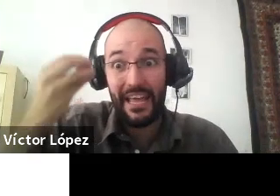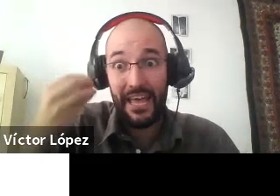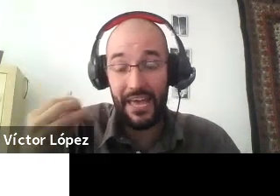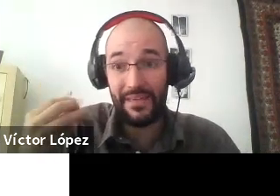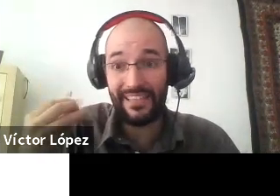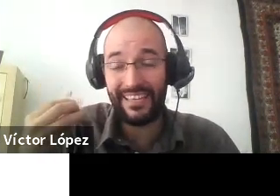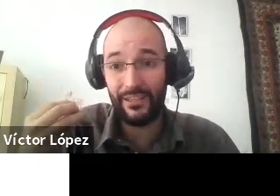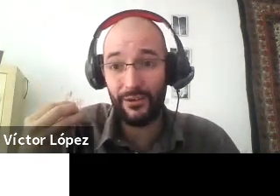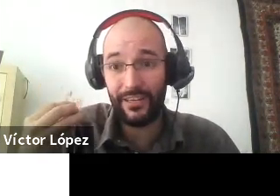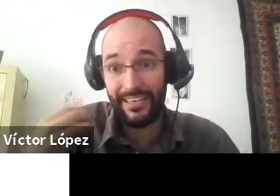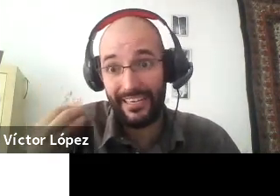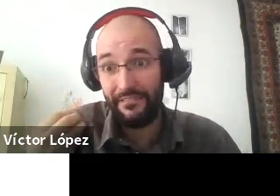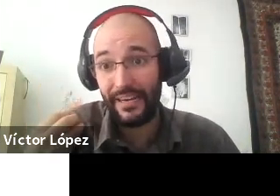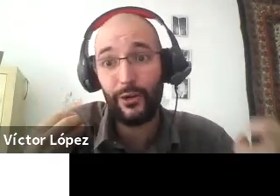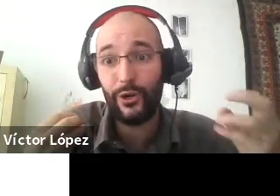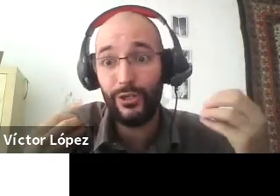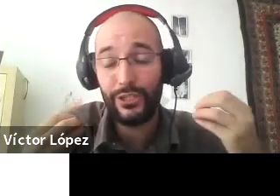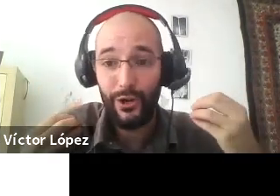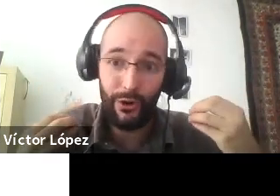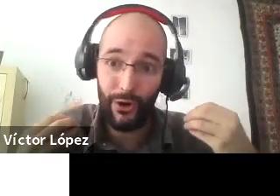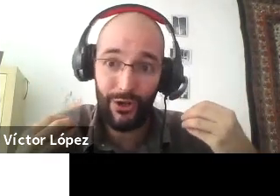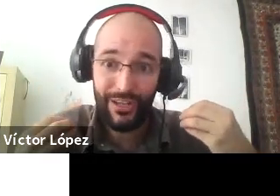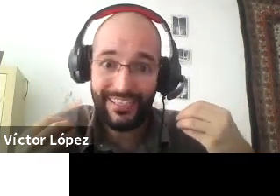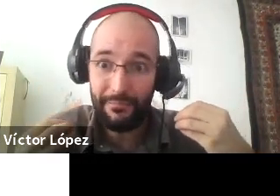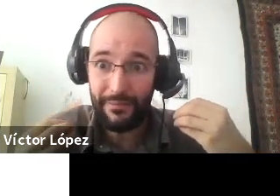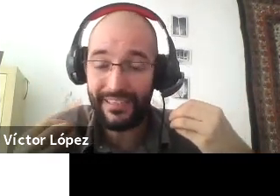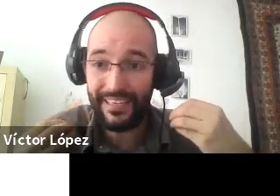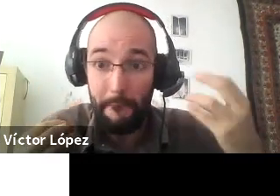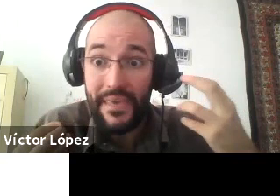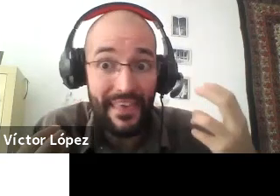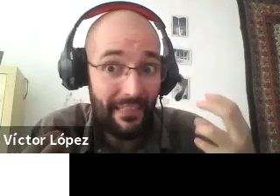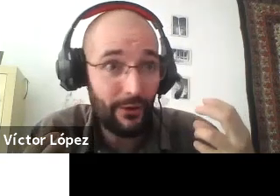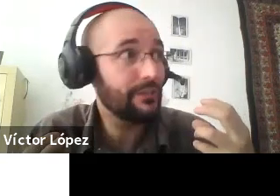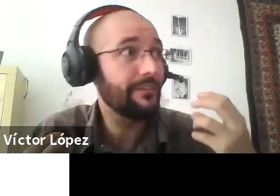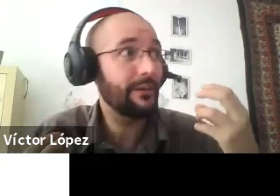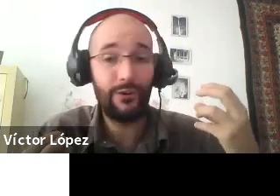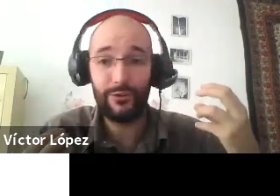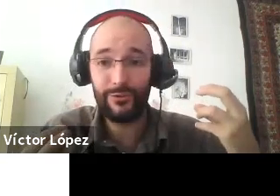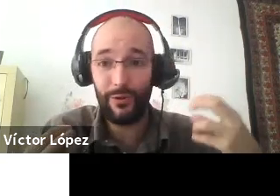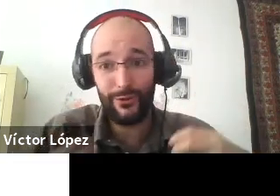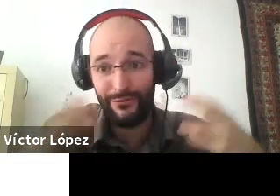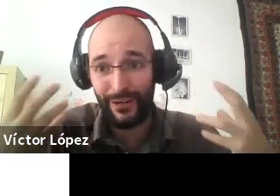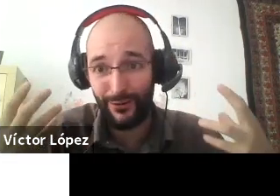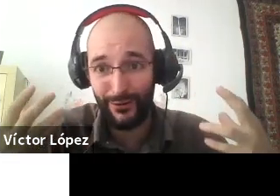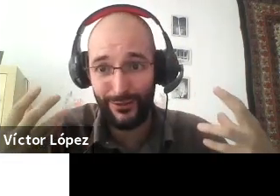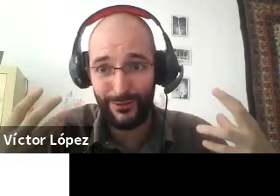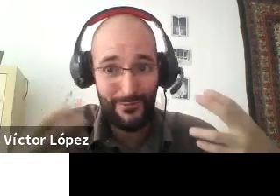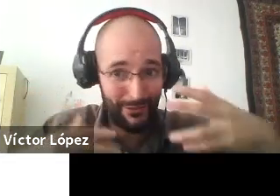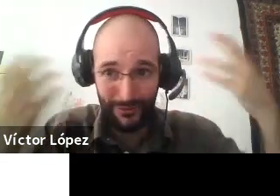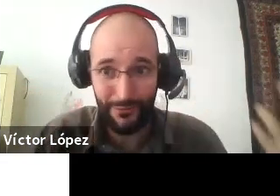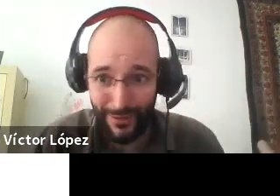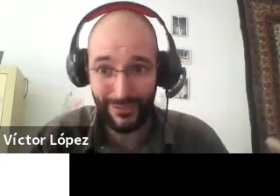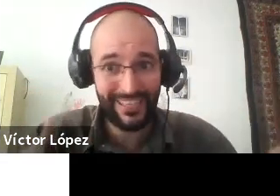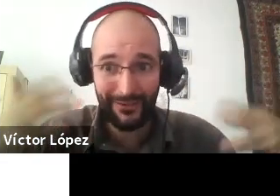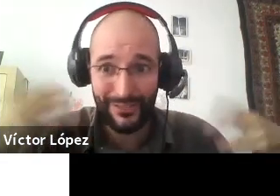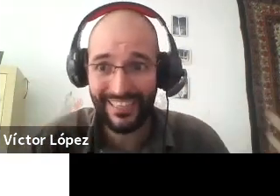estar emitiendo infrarrojos o simplemente midiendo los infrarrojos, cuando los infrarrojos